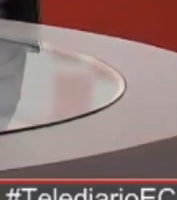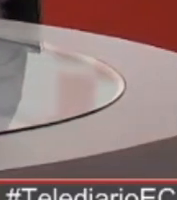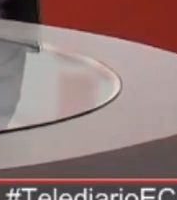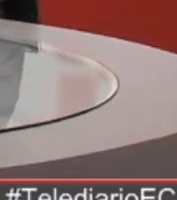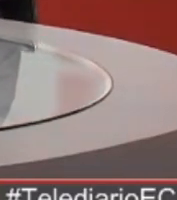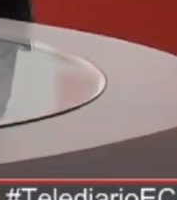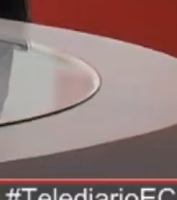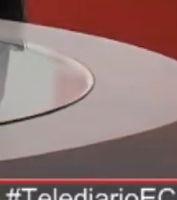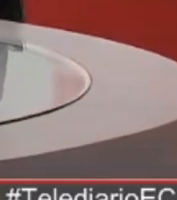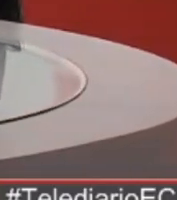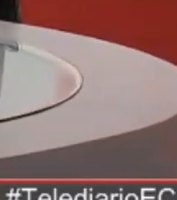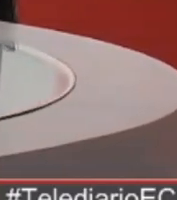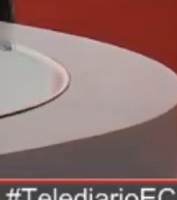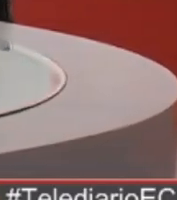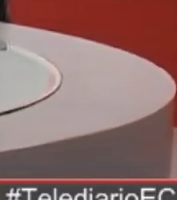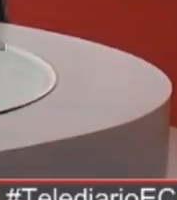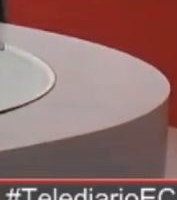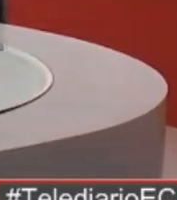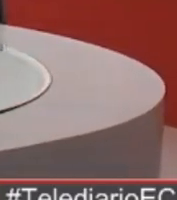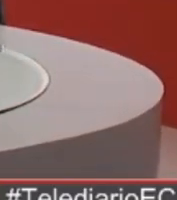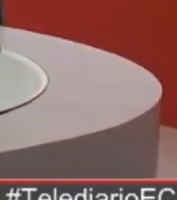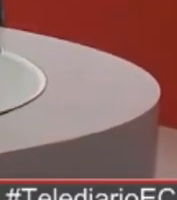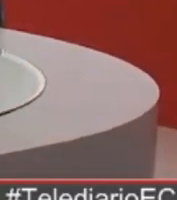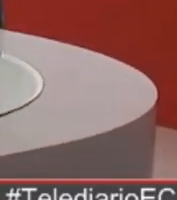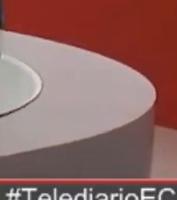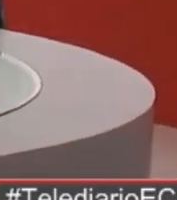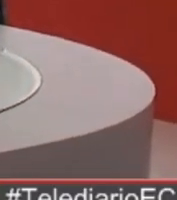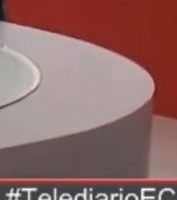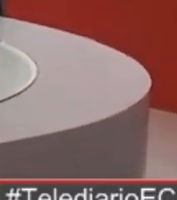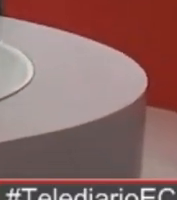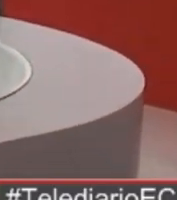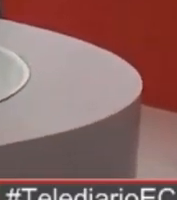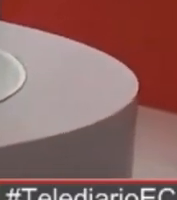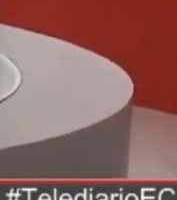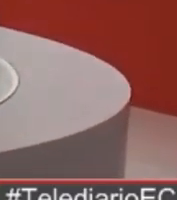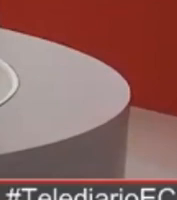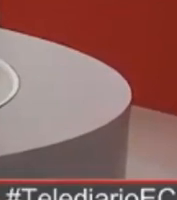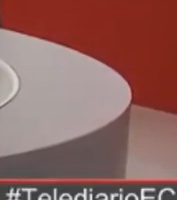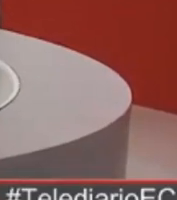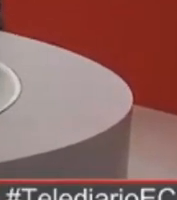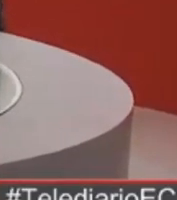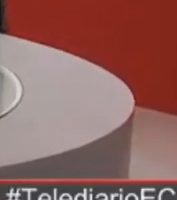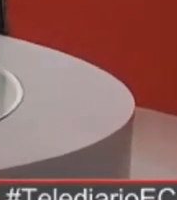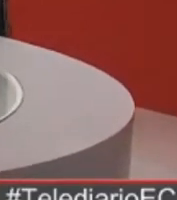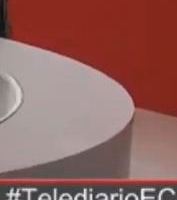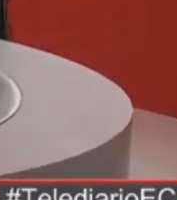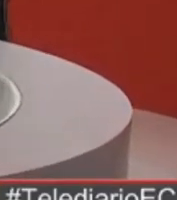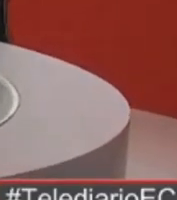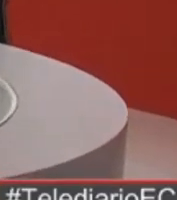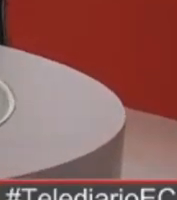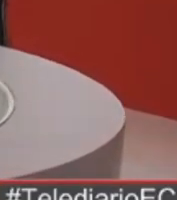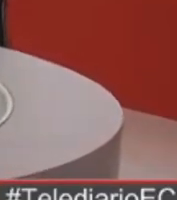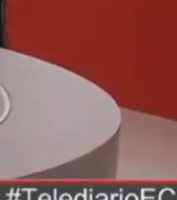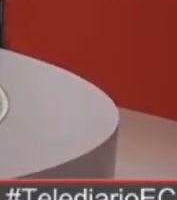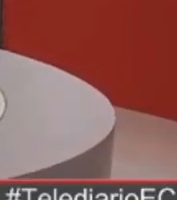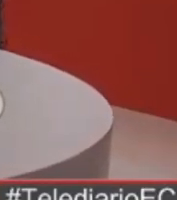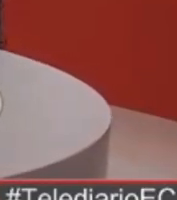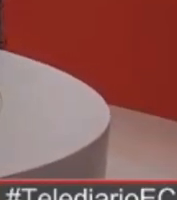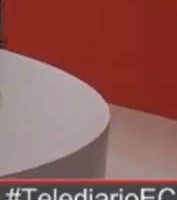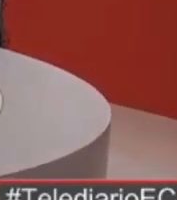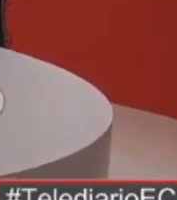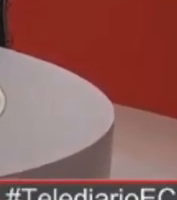encontramos la artesanía en cuero encontramos también toda la actividad comercial que se da en ese territorio